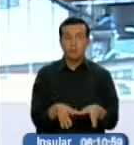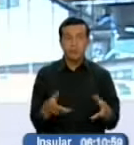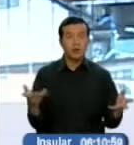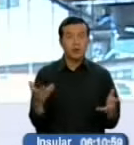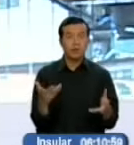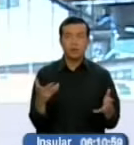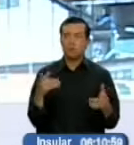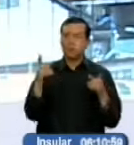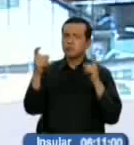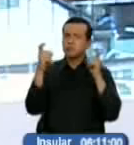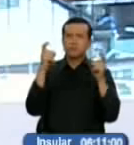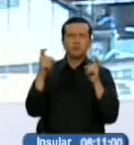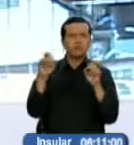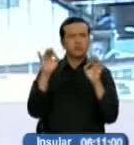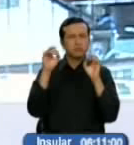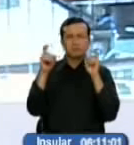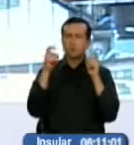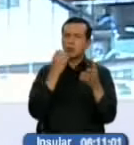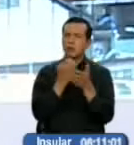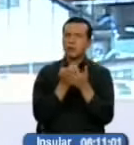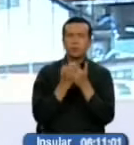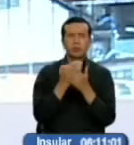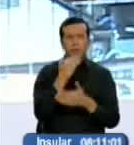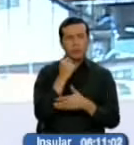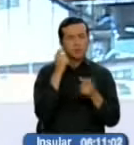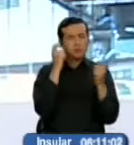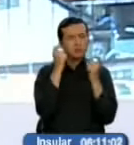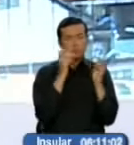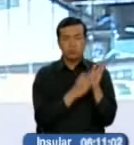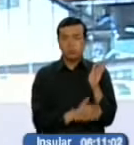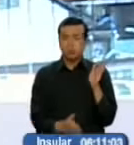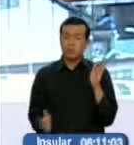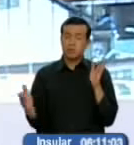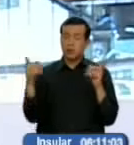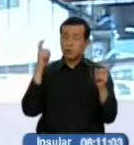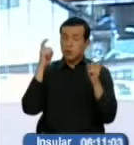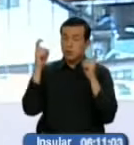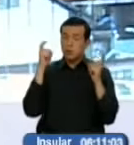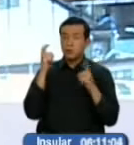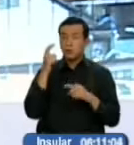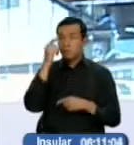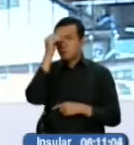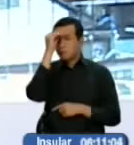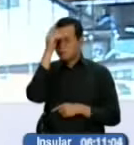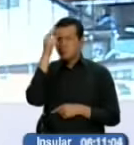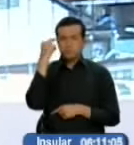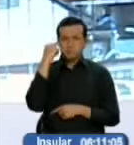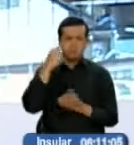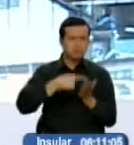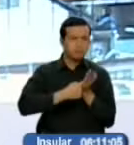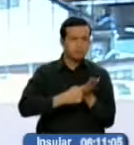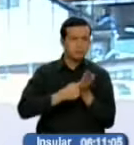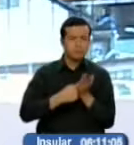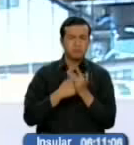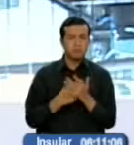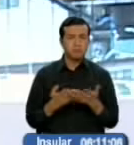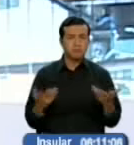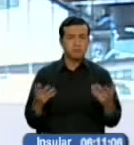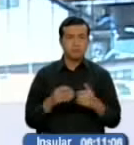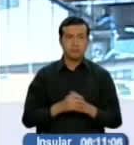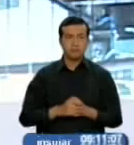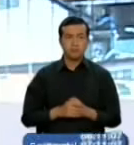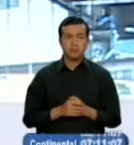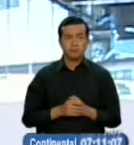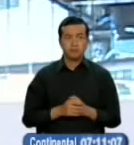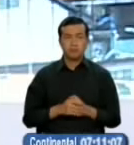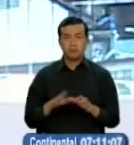hemos manejado de mejor manera la economía. O sea, ha sido un manejo bastante inteligente de la economía que no se ha